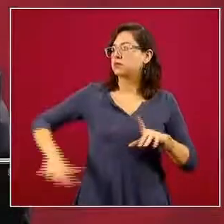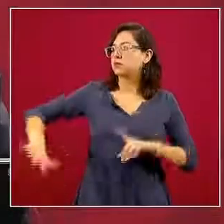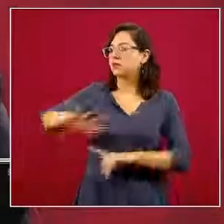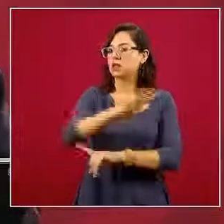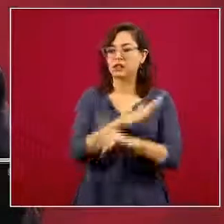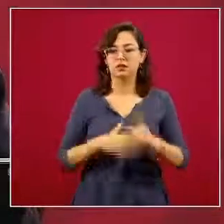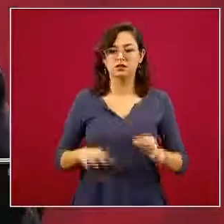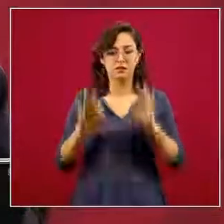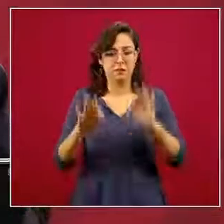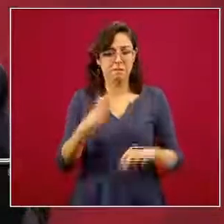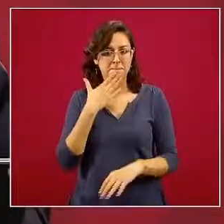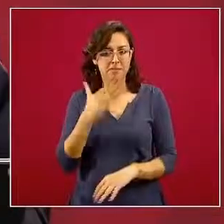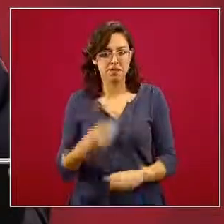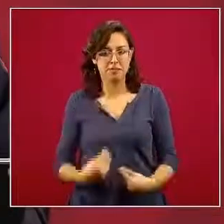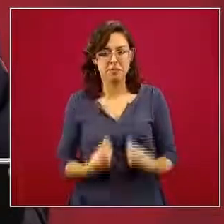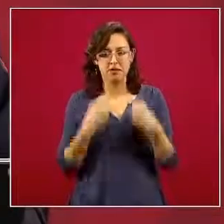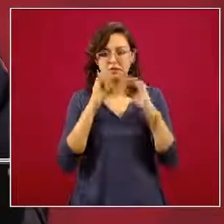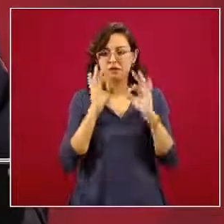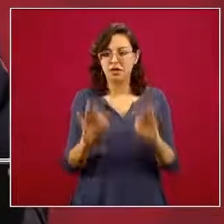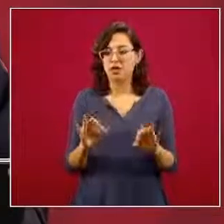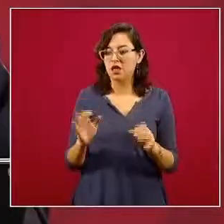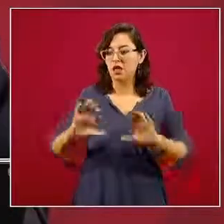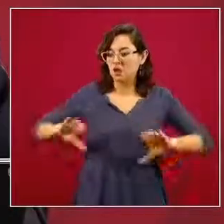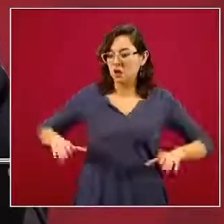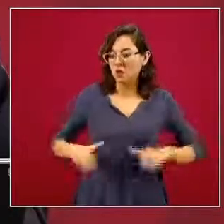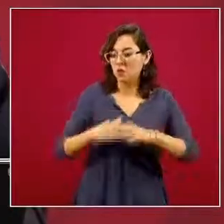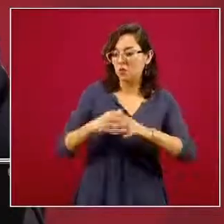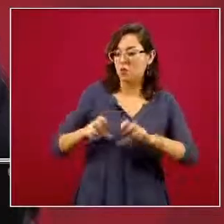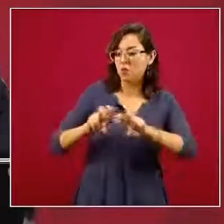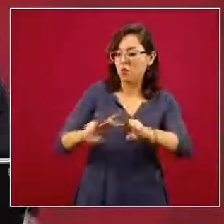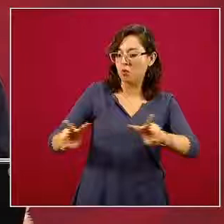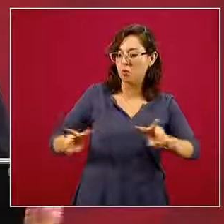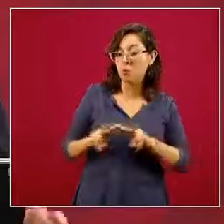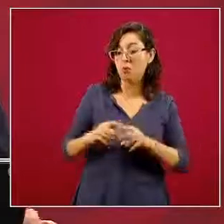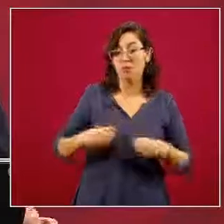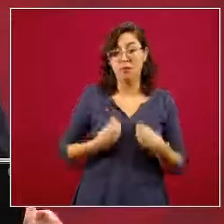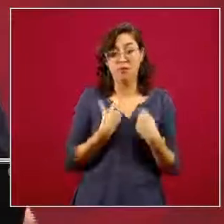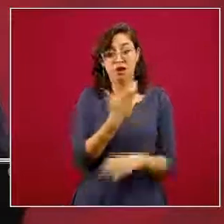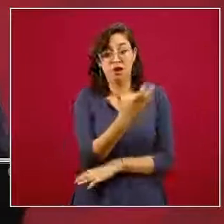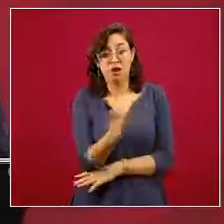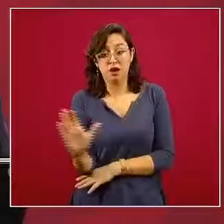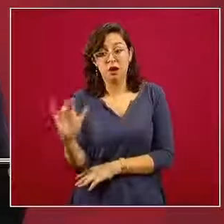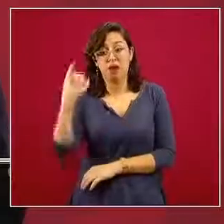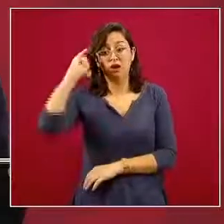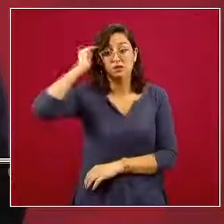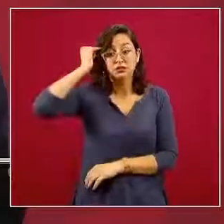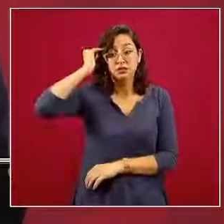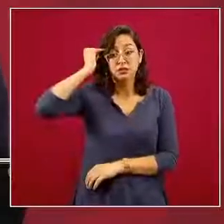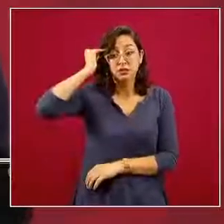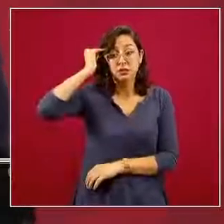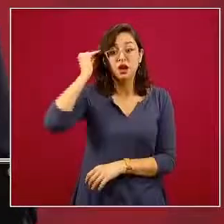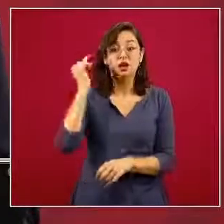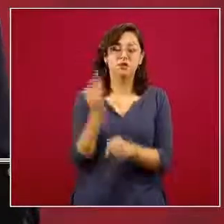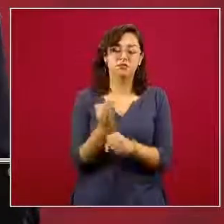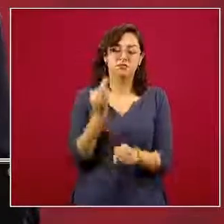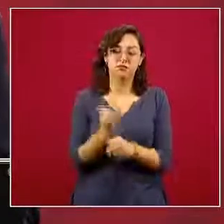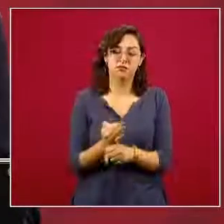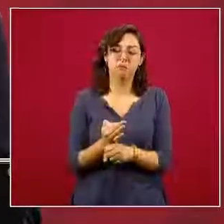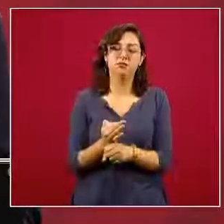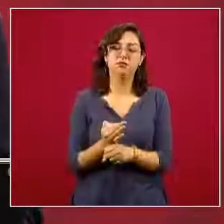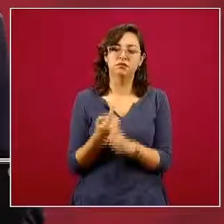población, es que las poblaciones más vulnerables, en particular en el medio rural y en las comunidades indígenas, ahora están teniendo